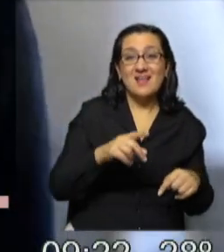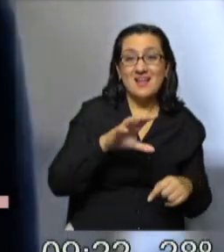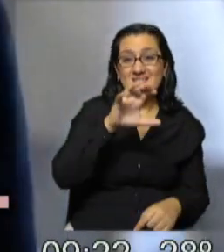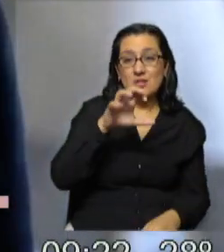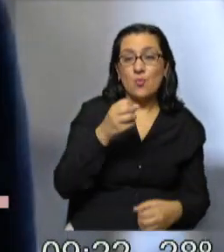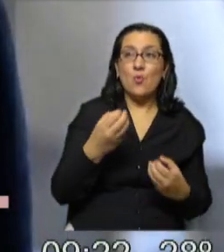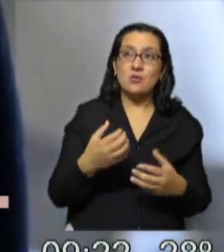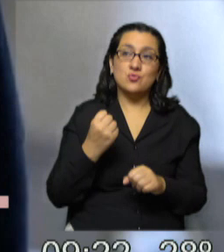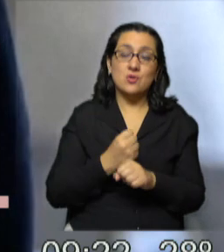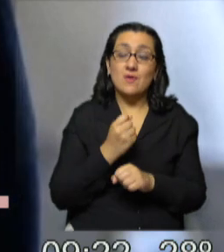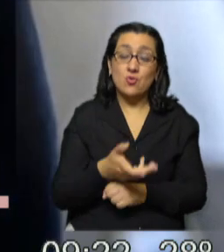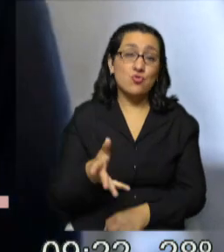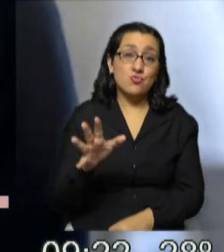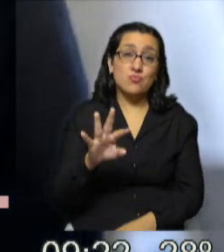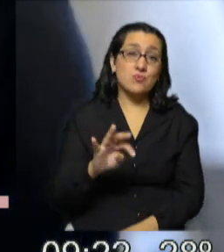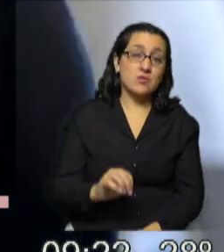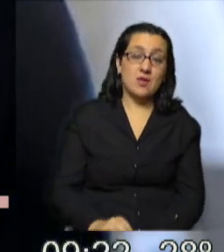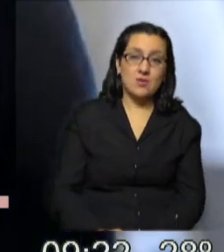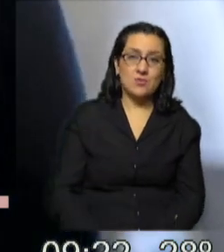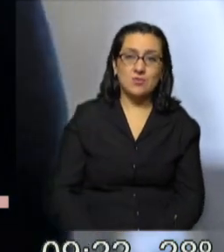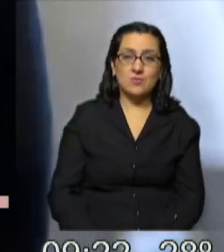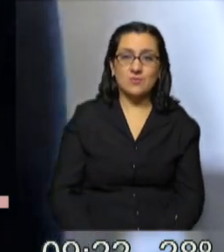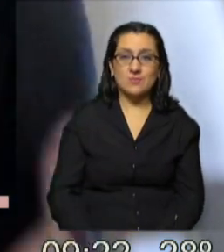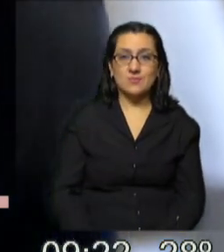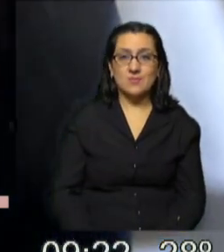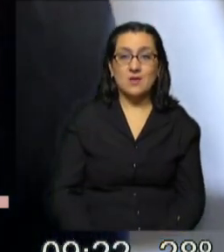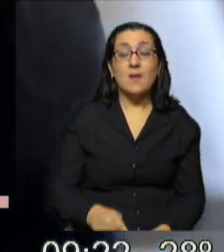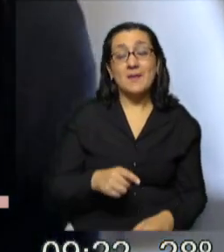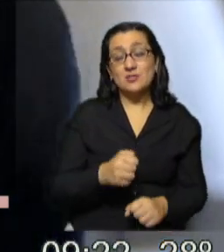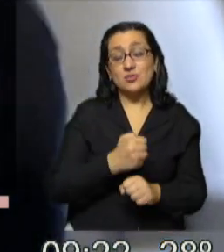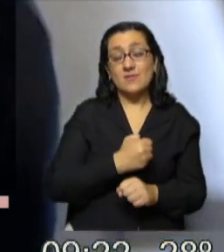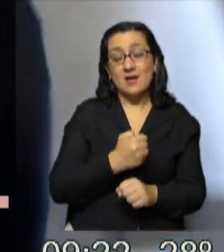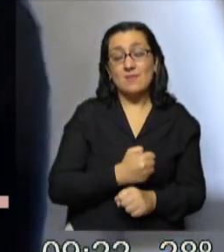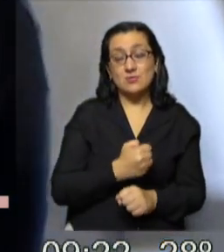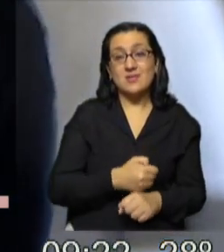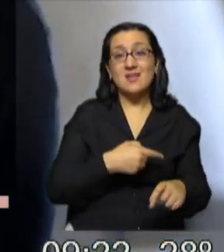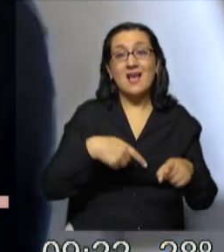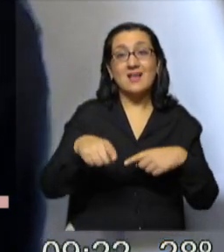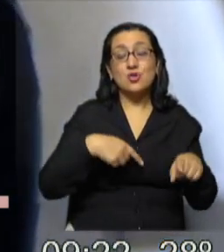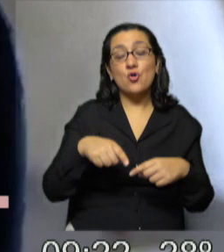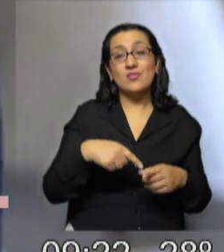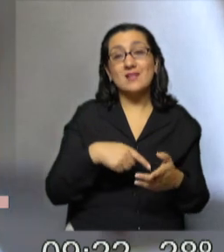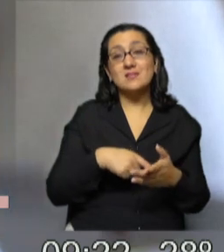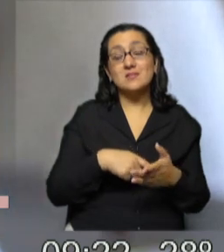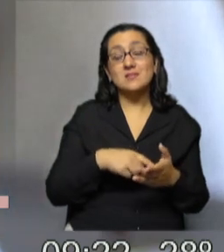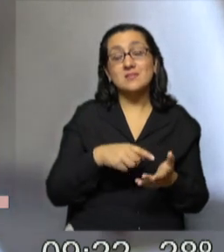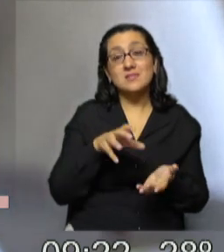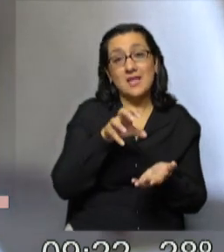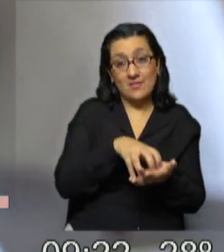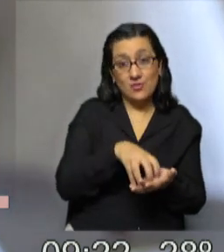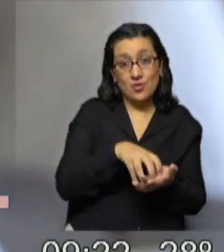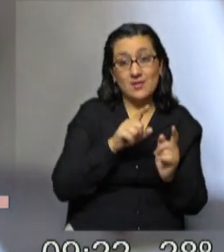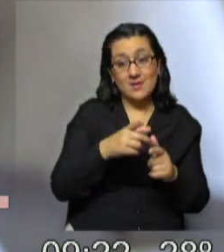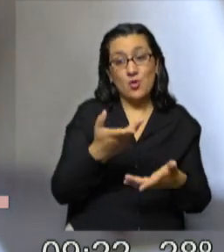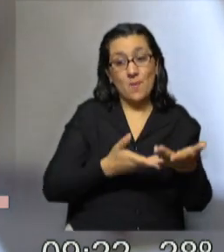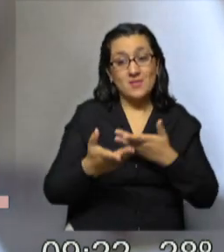un trabajo cotidiano de todos los días, en eso estamos. Para eso trabajamos desde la gestión del centro, que además es